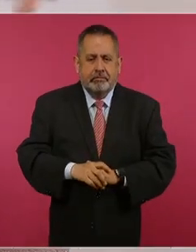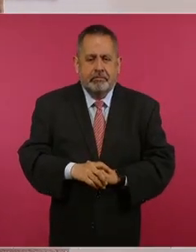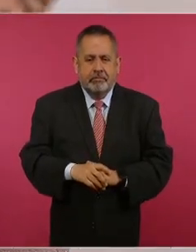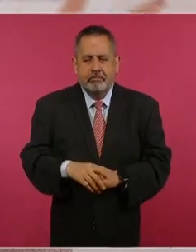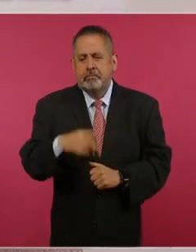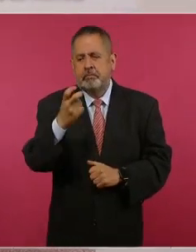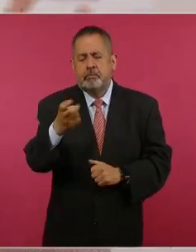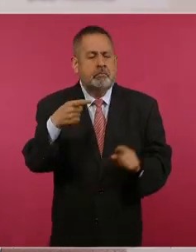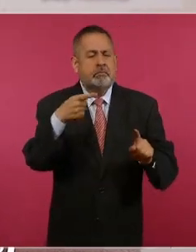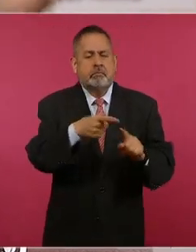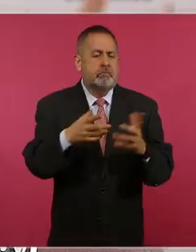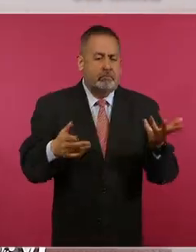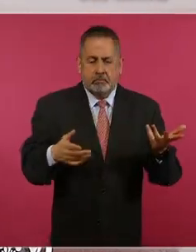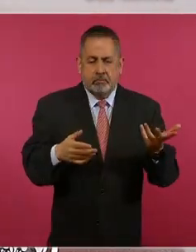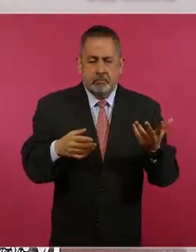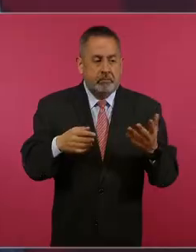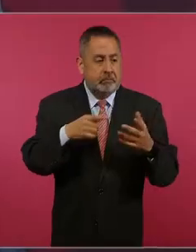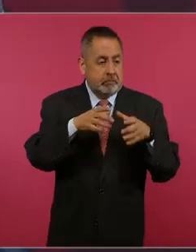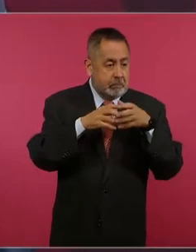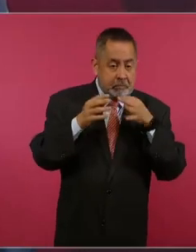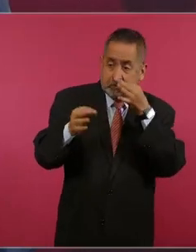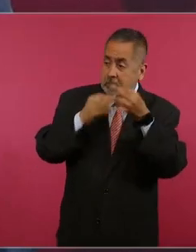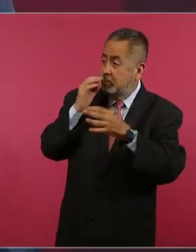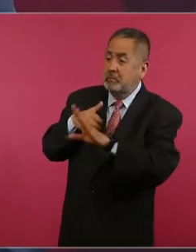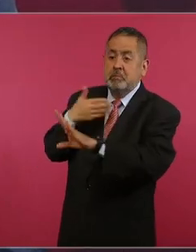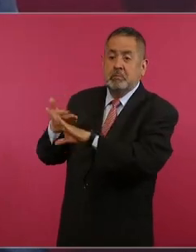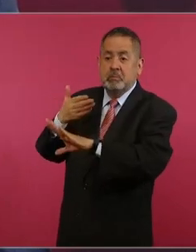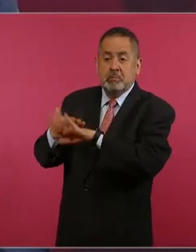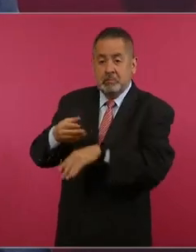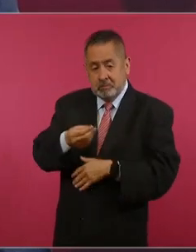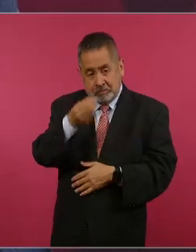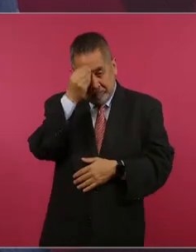Por eso las campañas